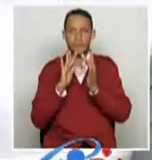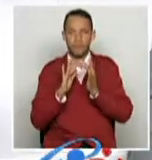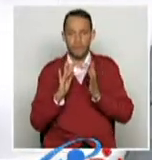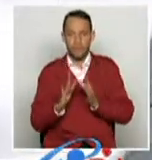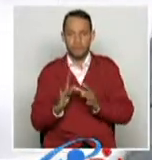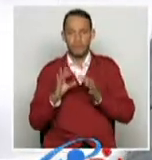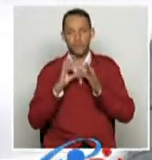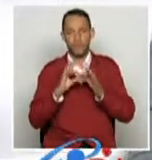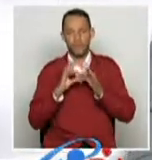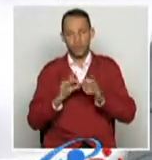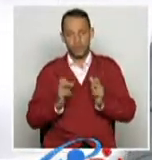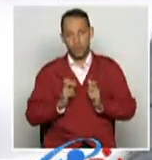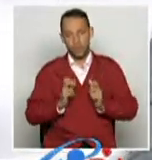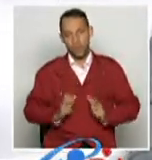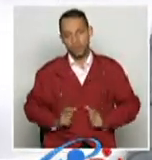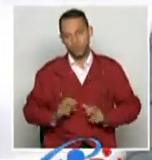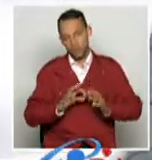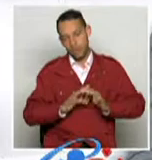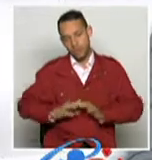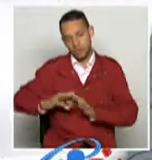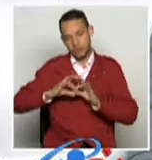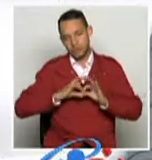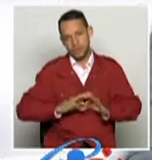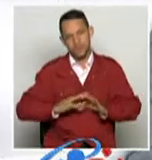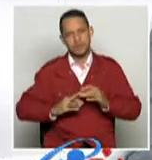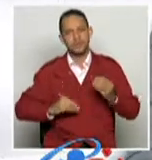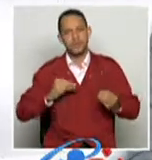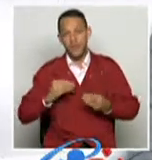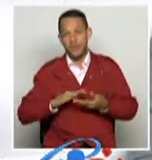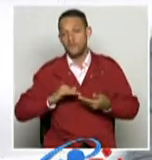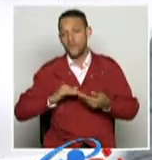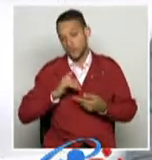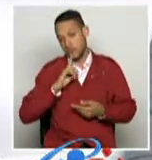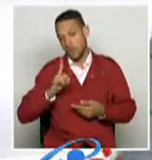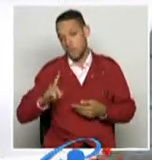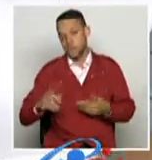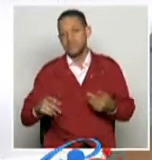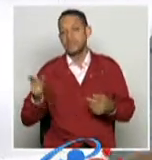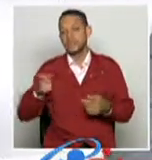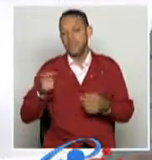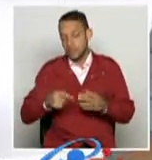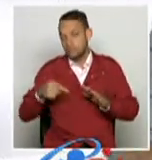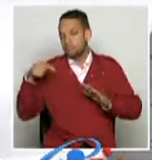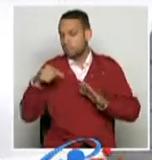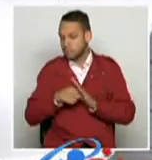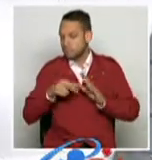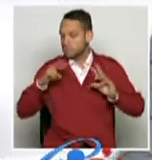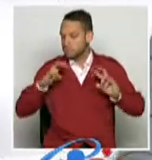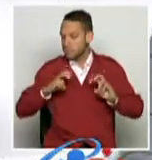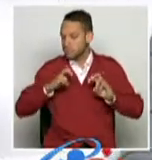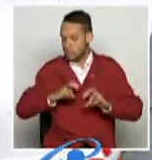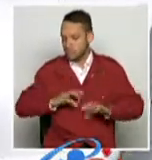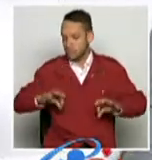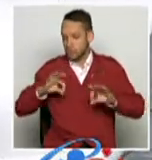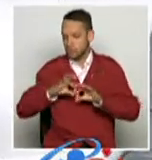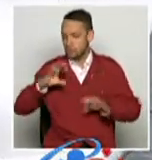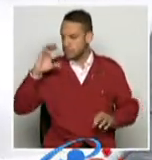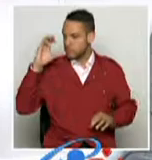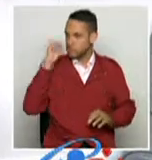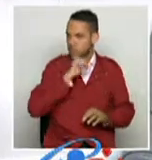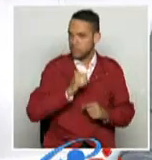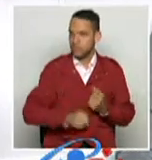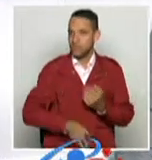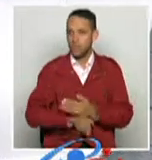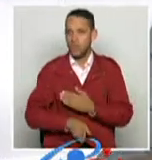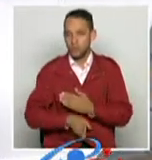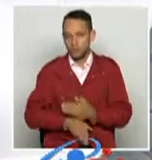la alopatía, que es lo interesante. Entonces, no es fácil, pero tampoco imposible, y tomamos en cuenta todos estos síntomas y no